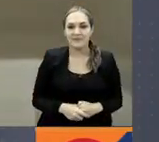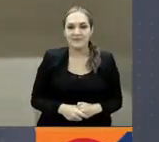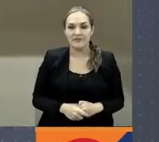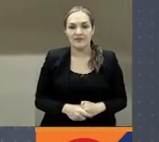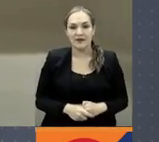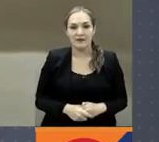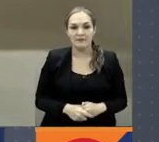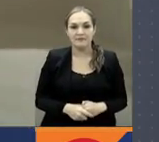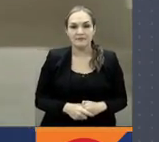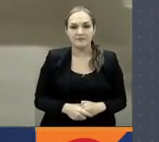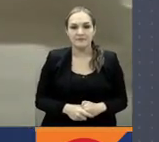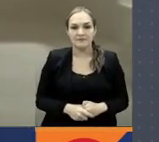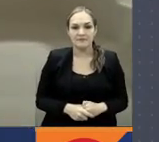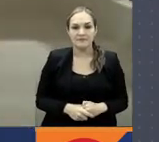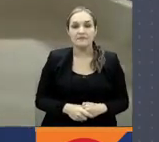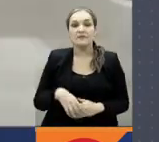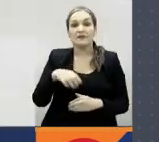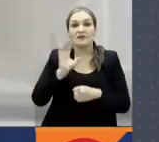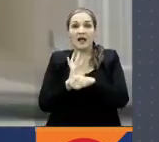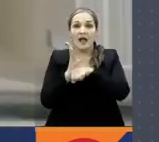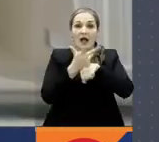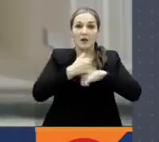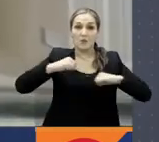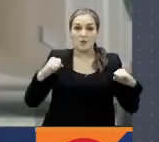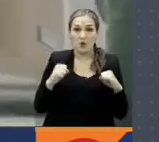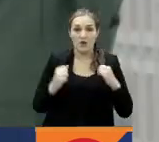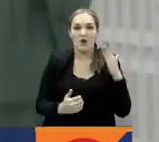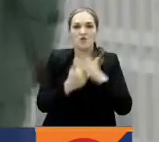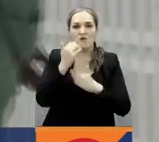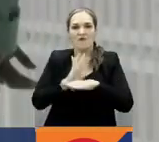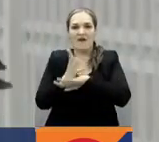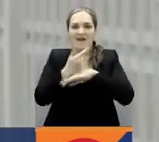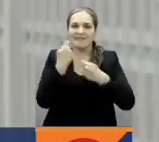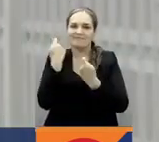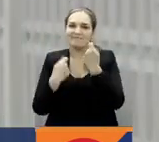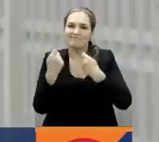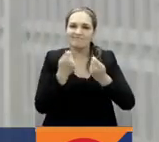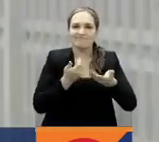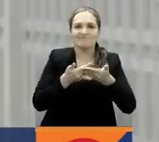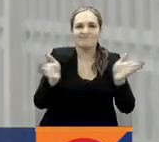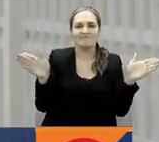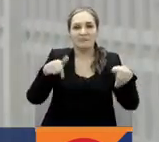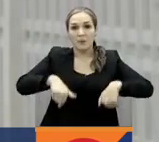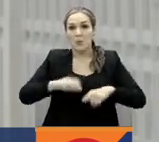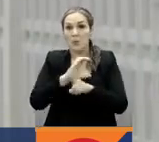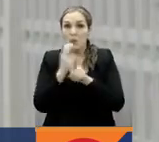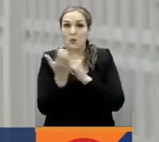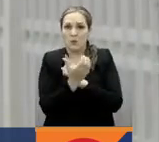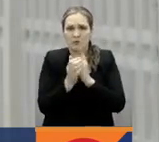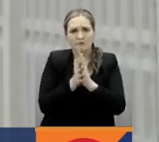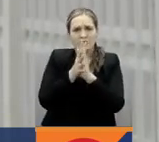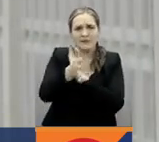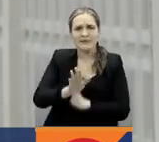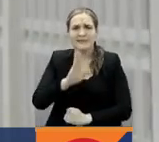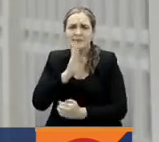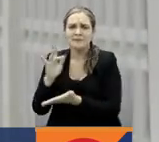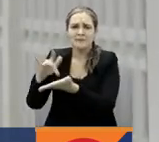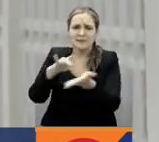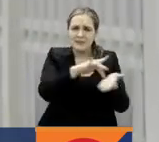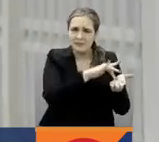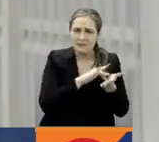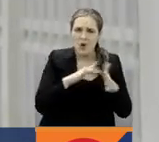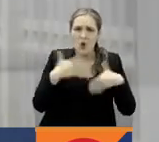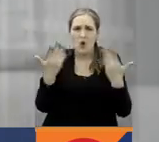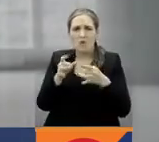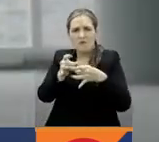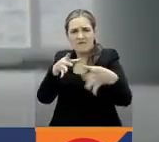La Semana Arbo hace parte de la reactivación del sector artístico. En la sección de Cultura les contamos quiénes participan y las fechas de este